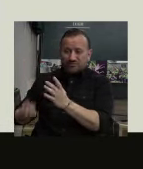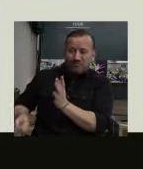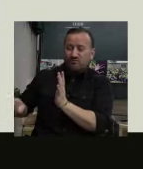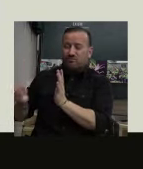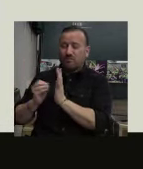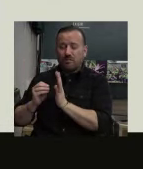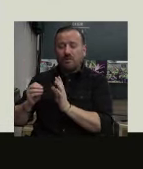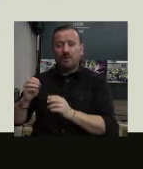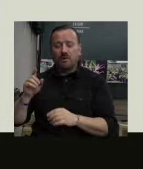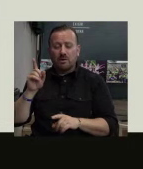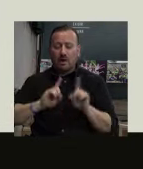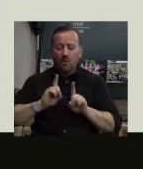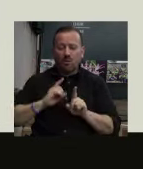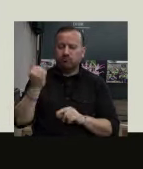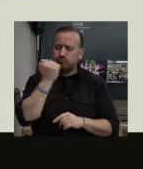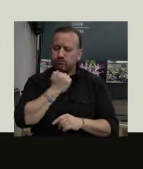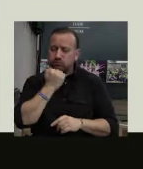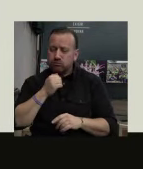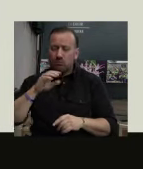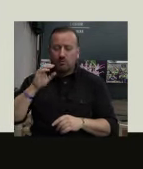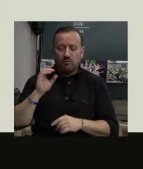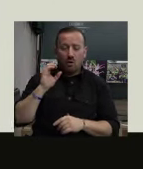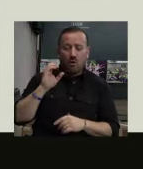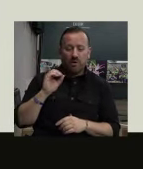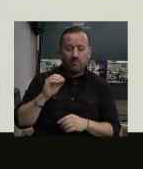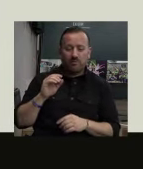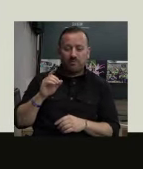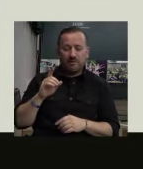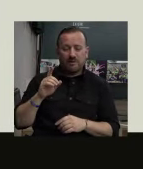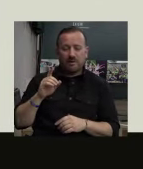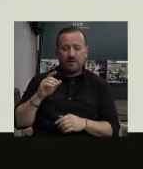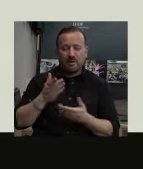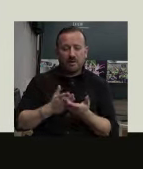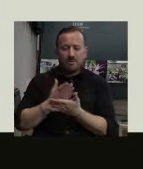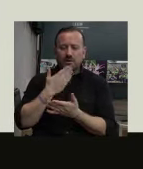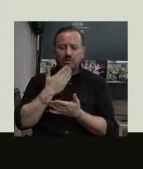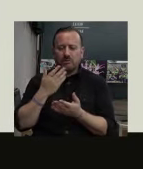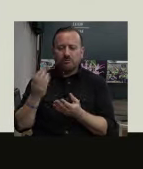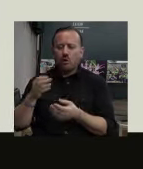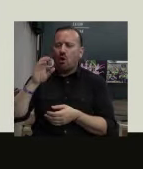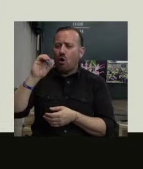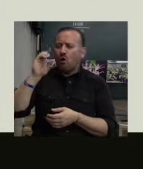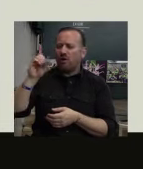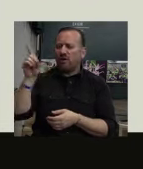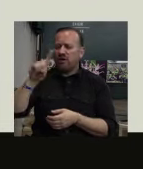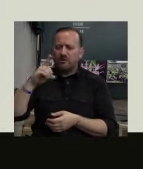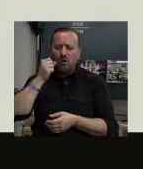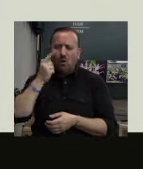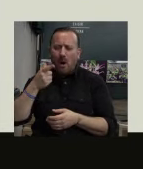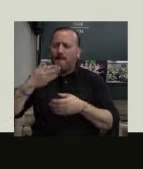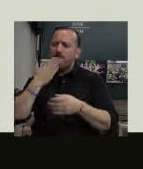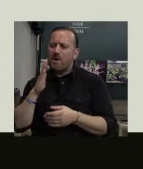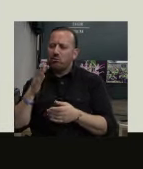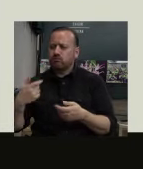odms fallaron y aparecieron los ods le pusimos también a qué ods le pega cuál